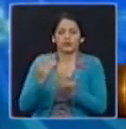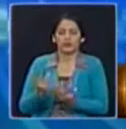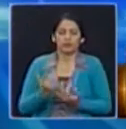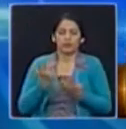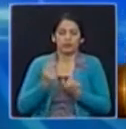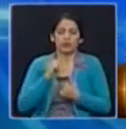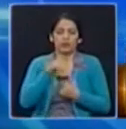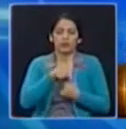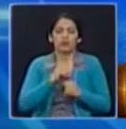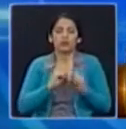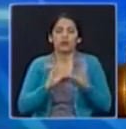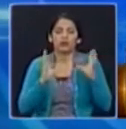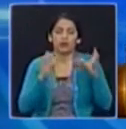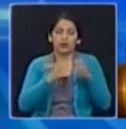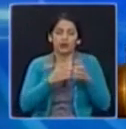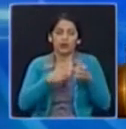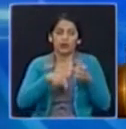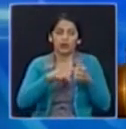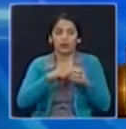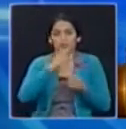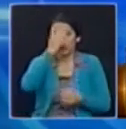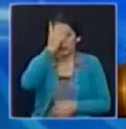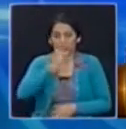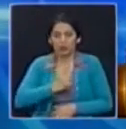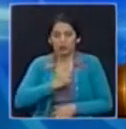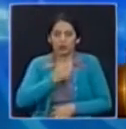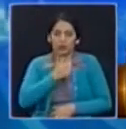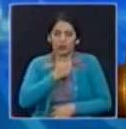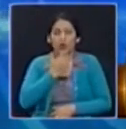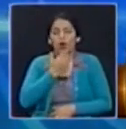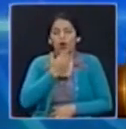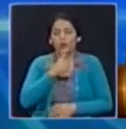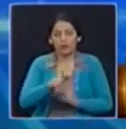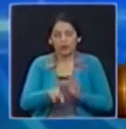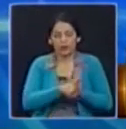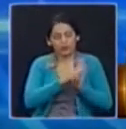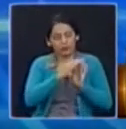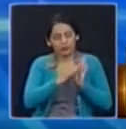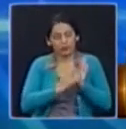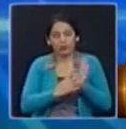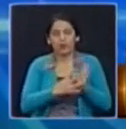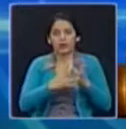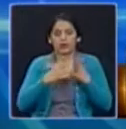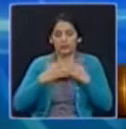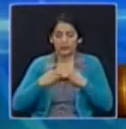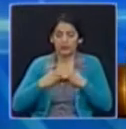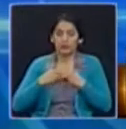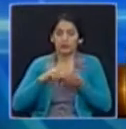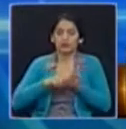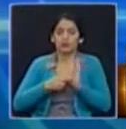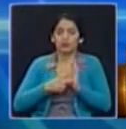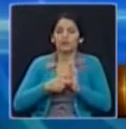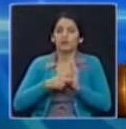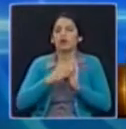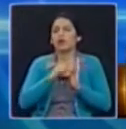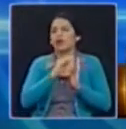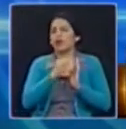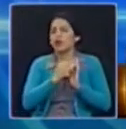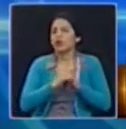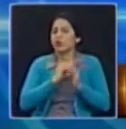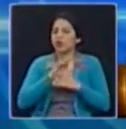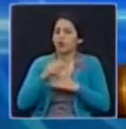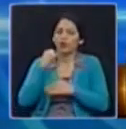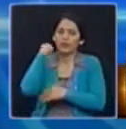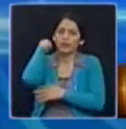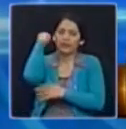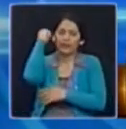interior de la comisión sean apegadas primero a la ley, garantizando el respeto a la institucionalidad, a los derechos y a las